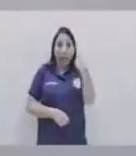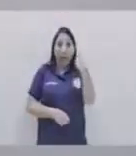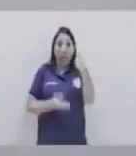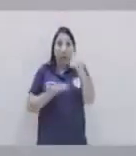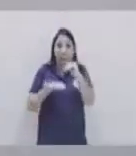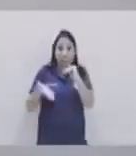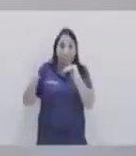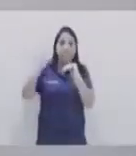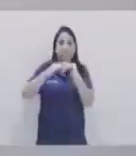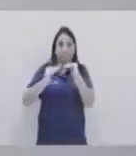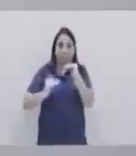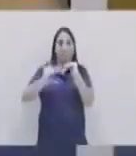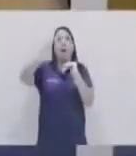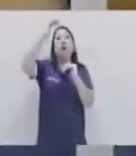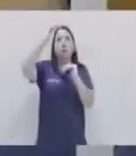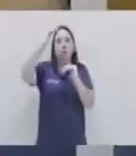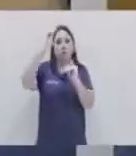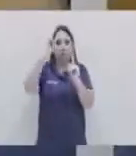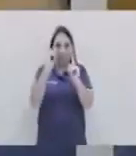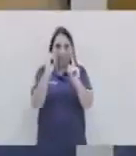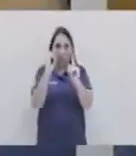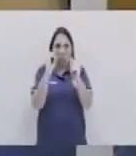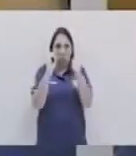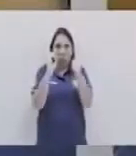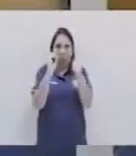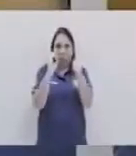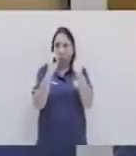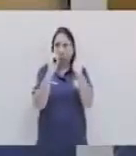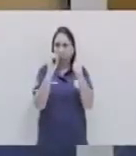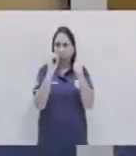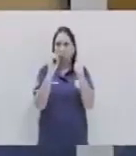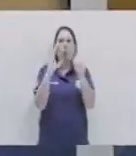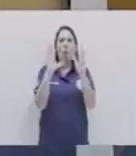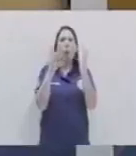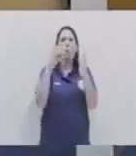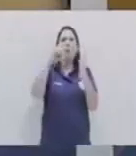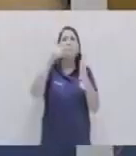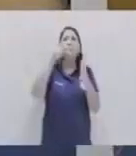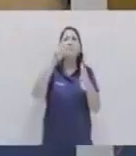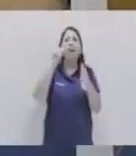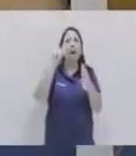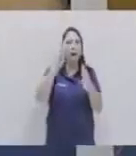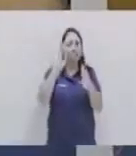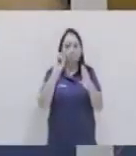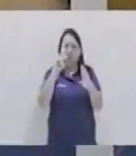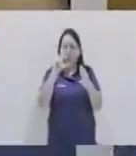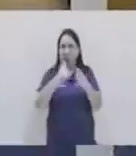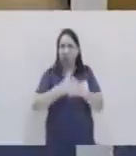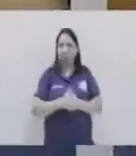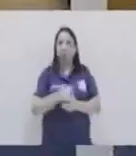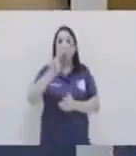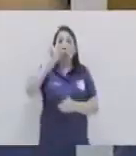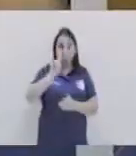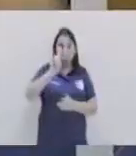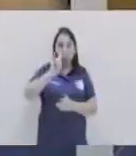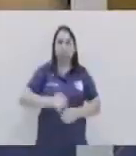que 0, entonces nuestra parábola tendrá una abertura hacia